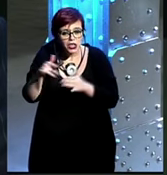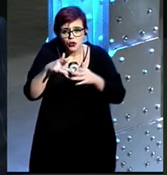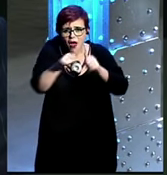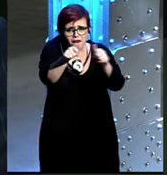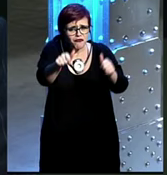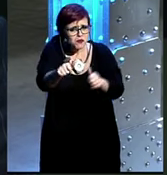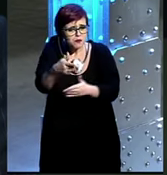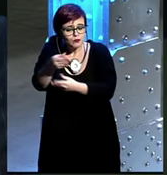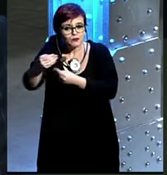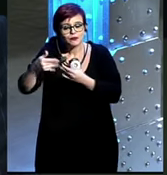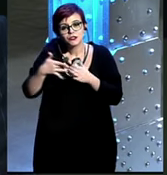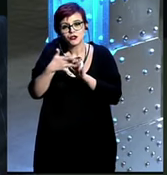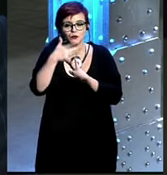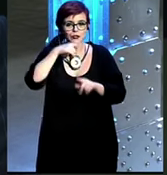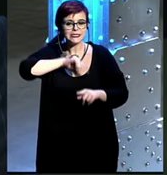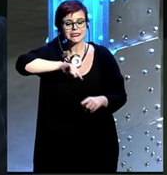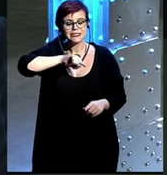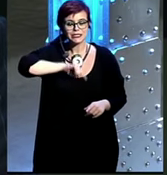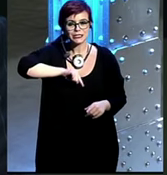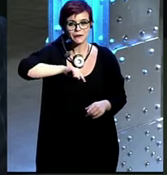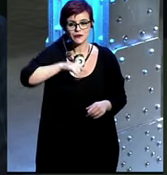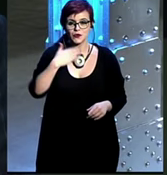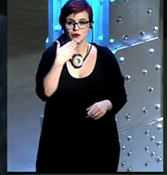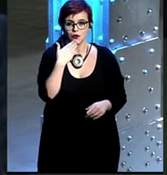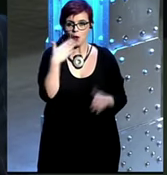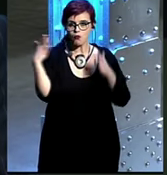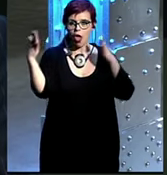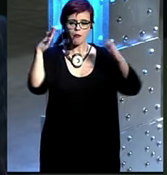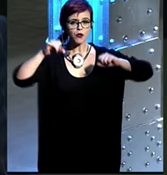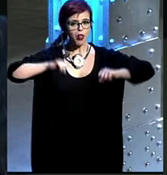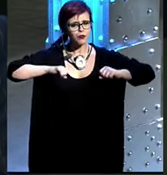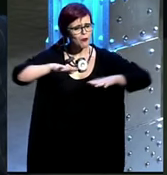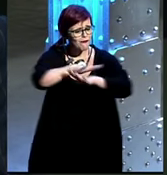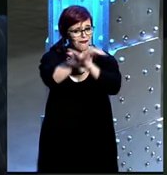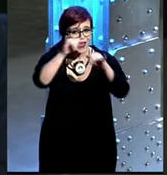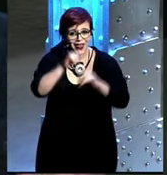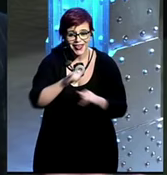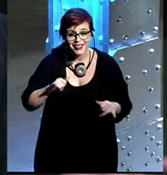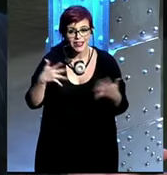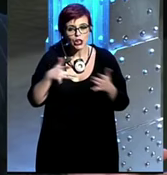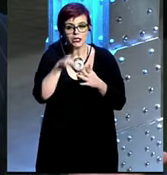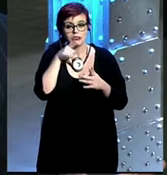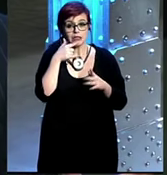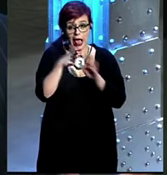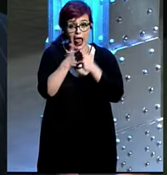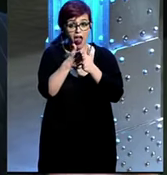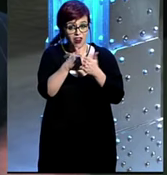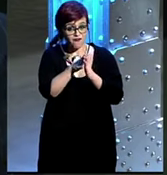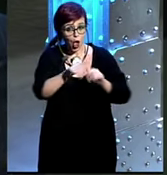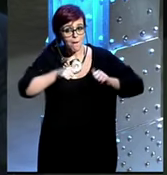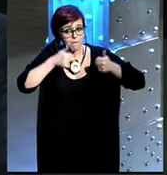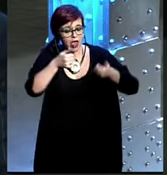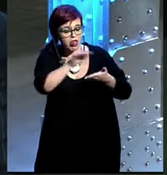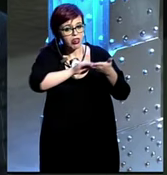formas he vivido un periodo adulto muy feliz. Y la premisa con la que empezó este libro fue que